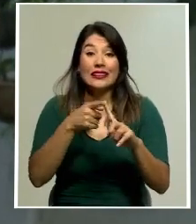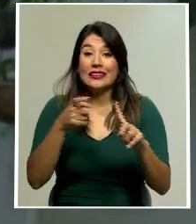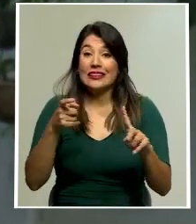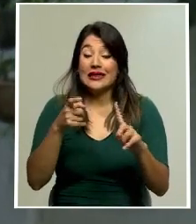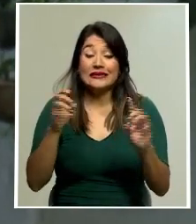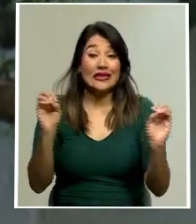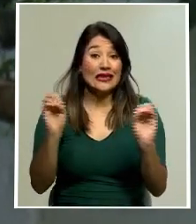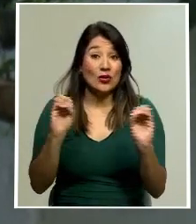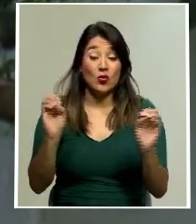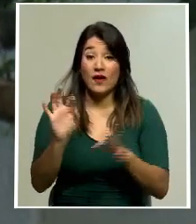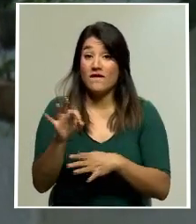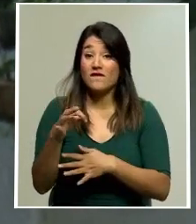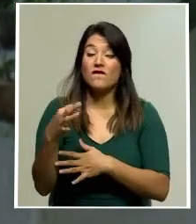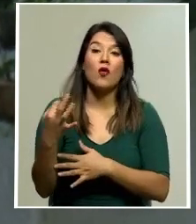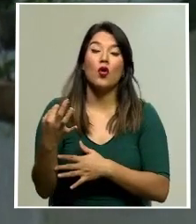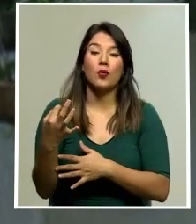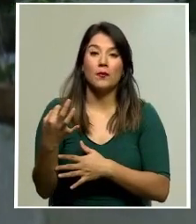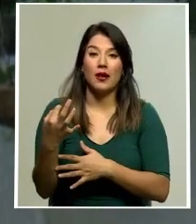en ninguna forma